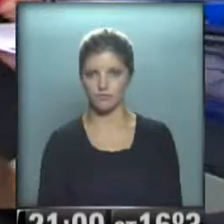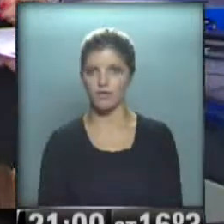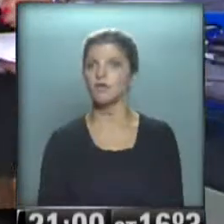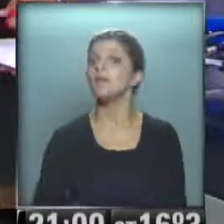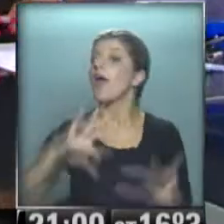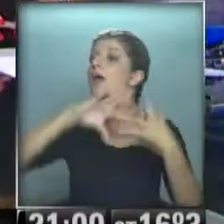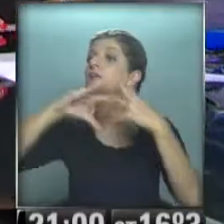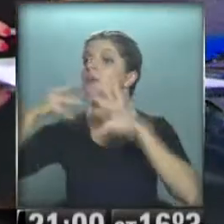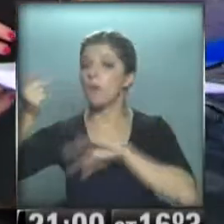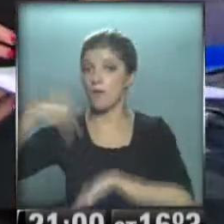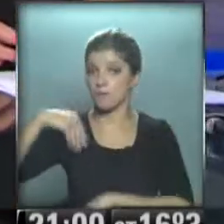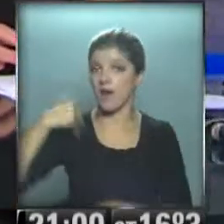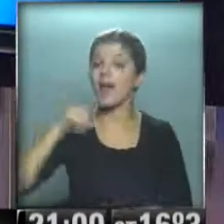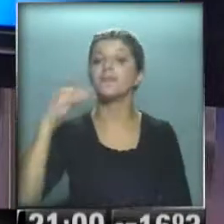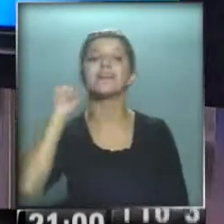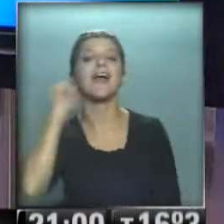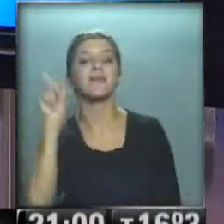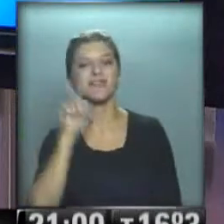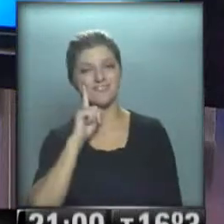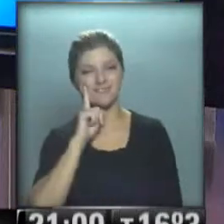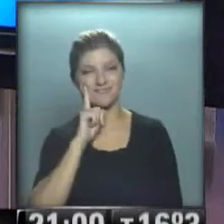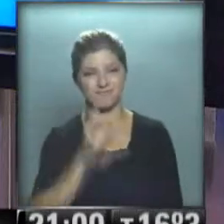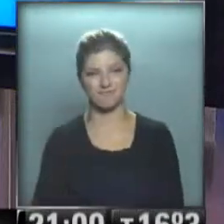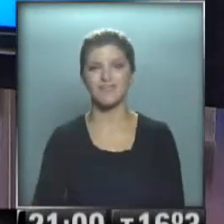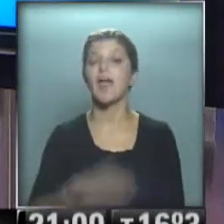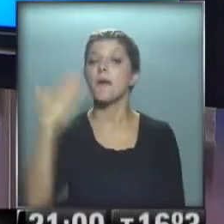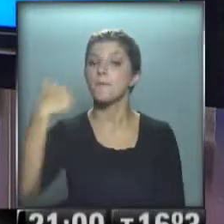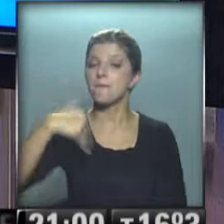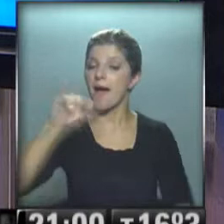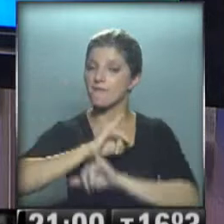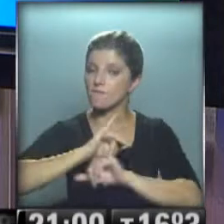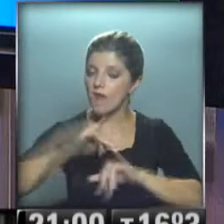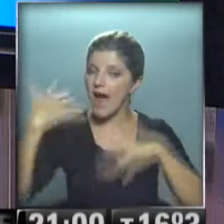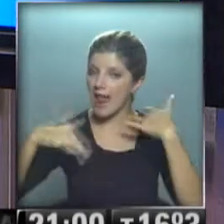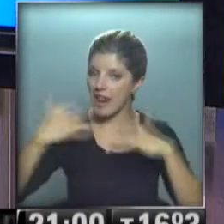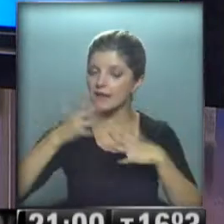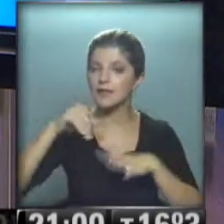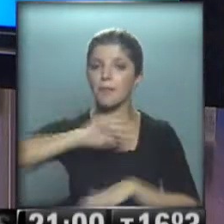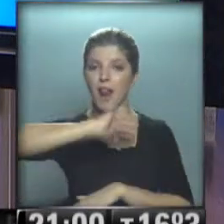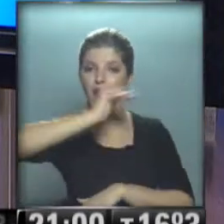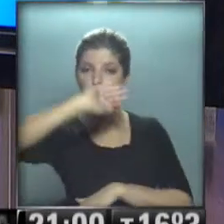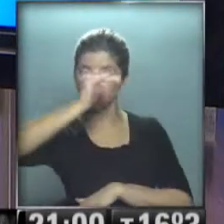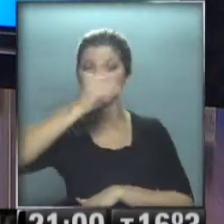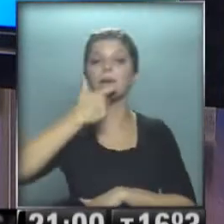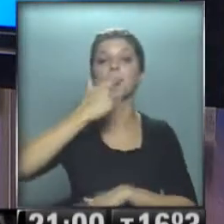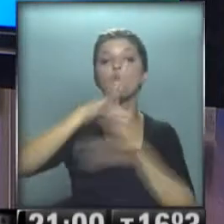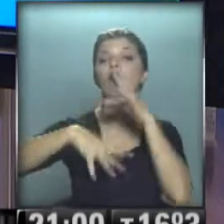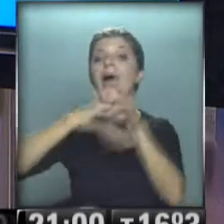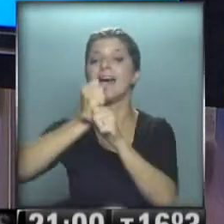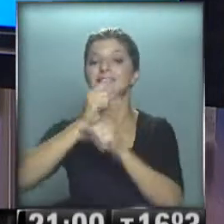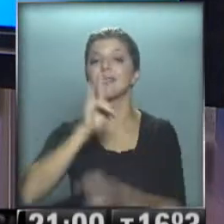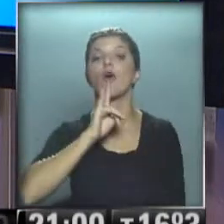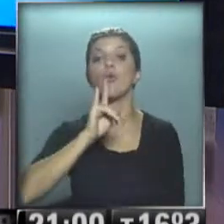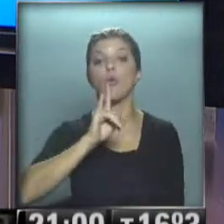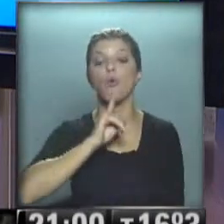el tiempo que el territorio nacional. Gabriela. Vigente este aviso de alerta para la región cordillerana que va desde Mendoza hasta Jujuy por